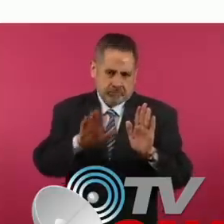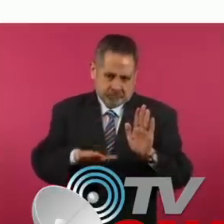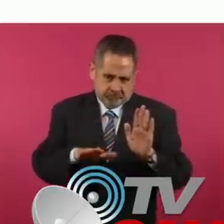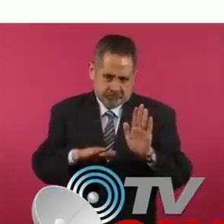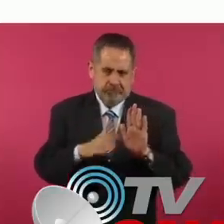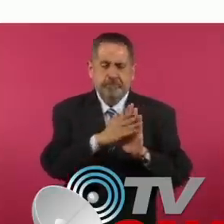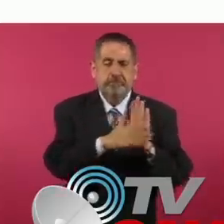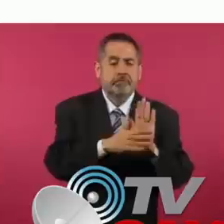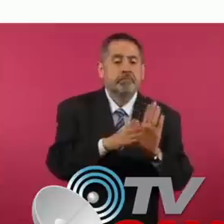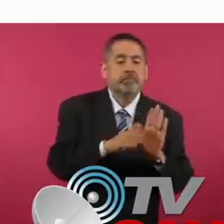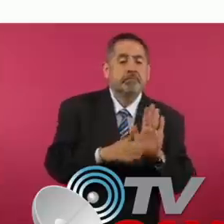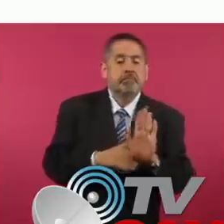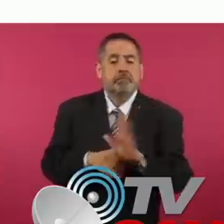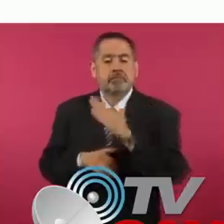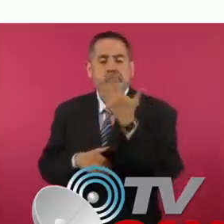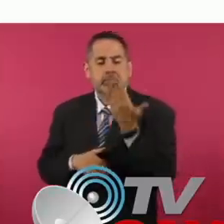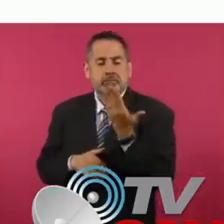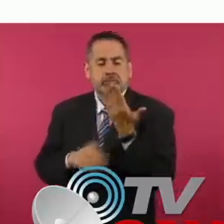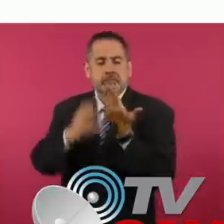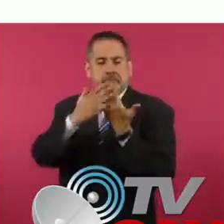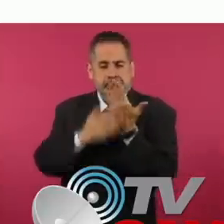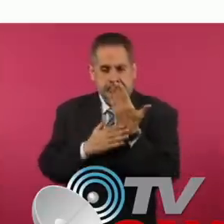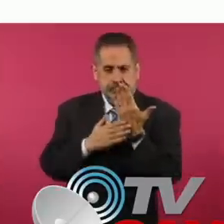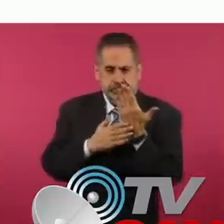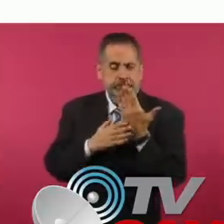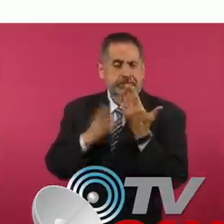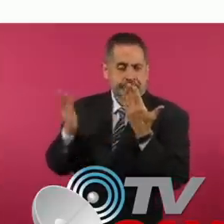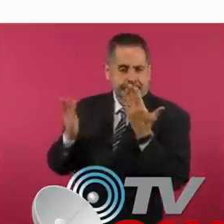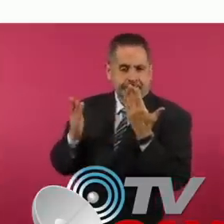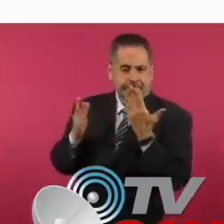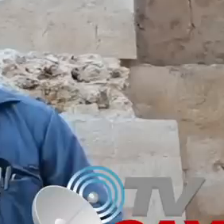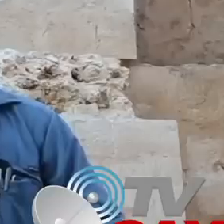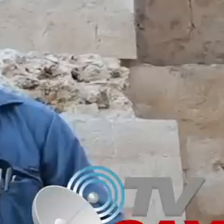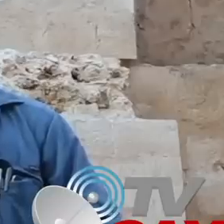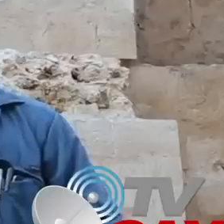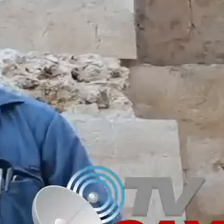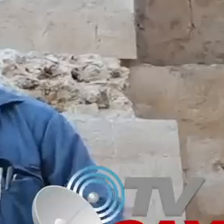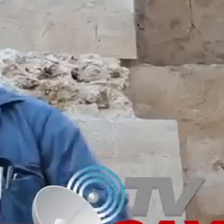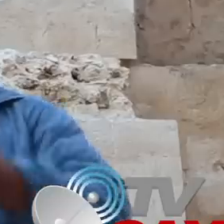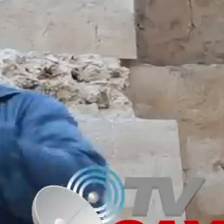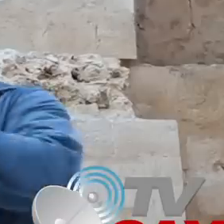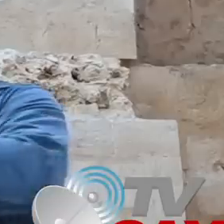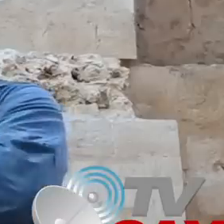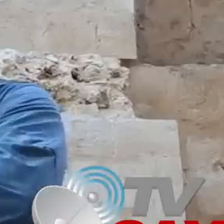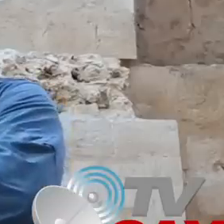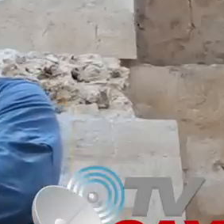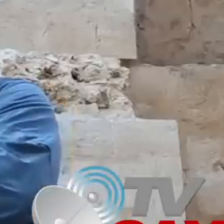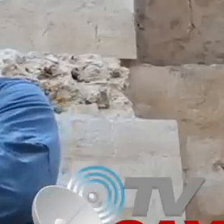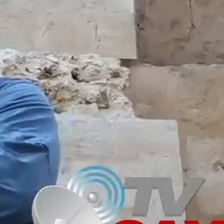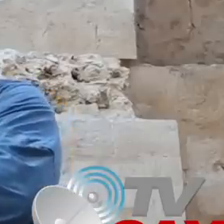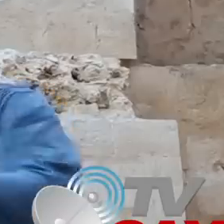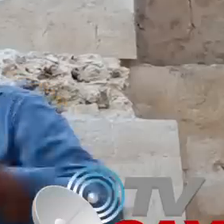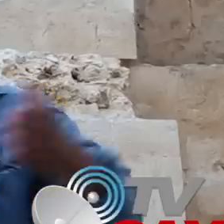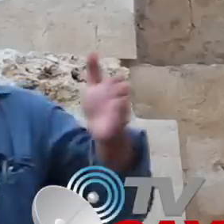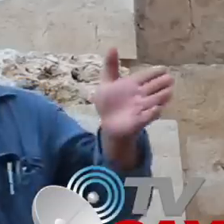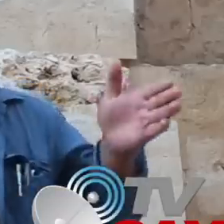lado izquierdo viendo desde acá